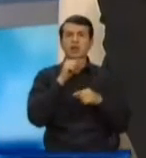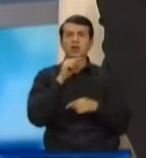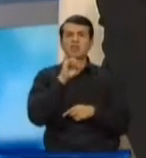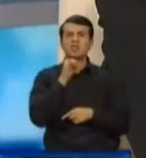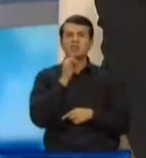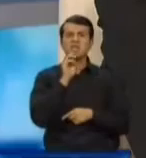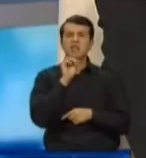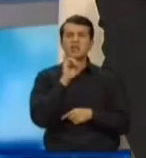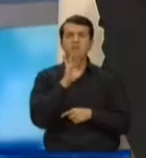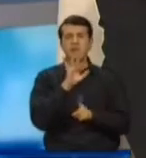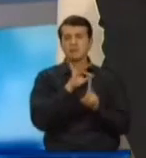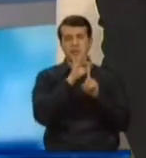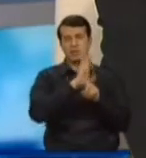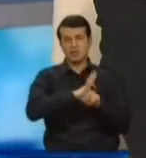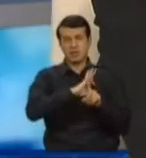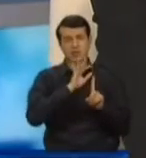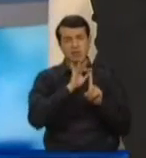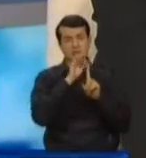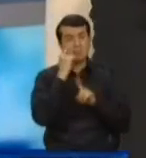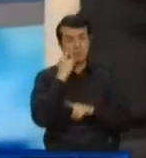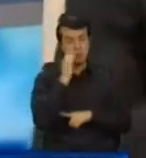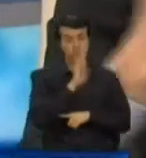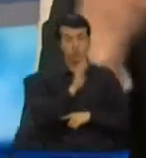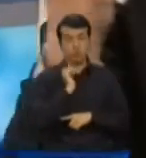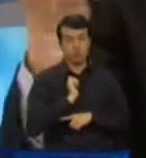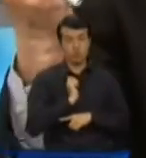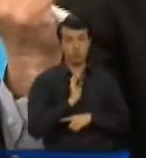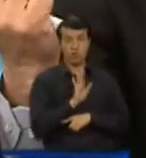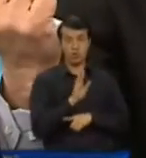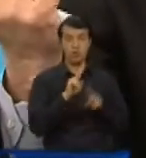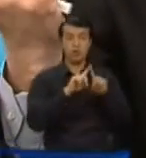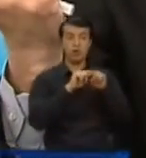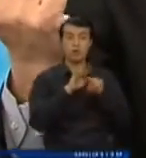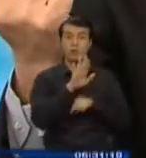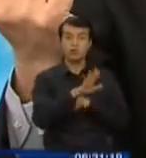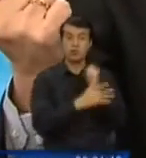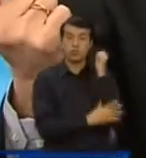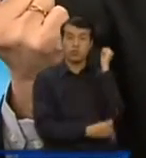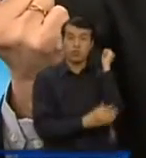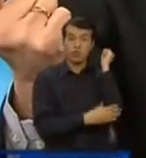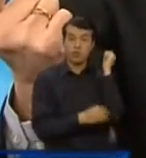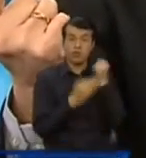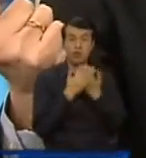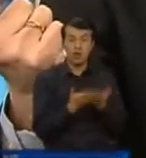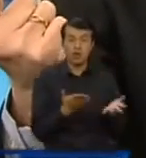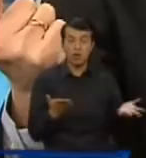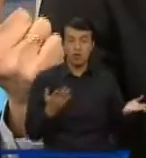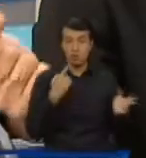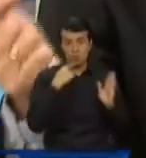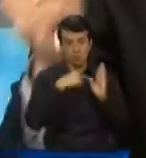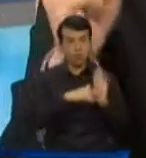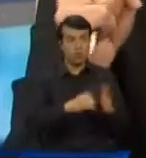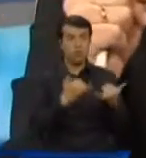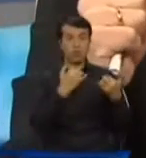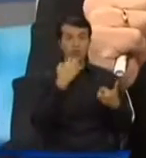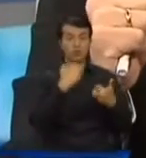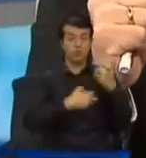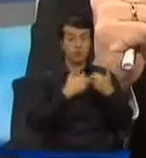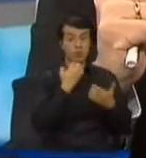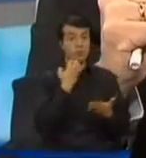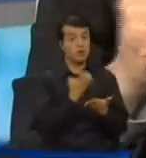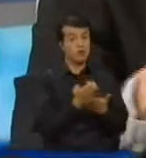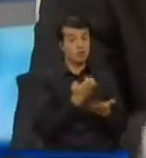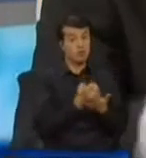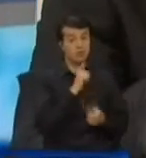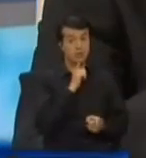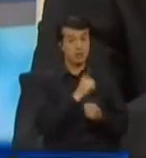cosa de acuerdo a los niveles de ingresos, pero no de acuerdo al nivel de la pobreza de forma estructural. Una coyuntura económica actual